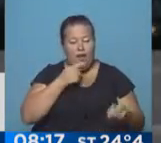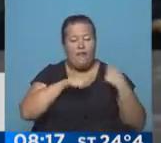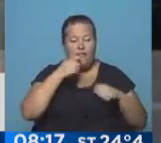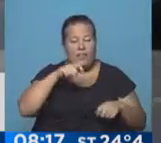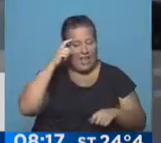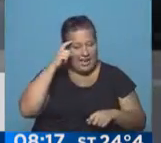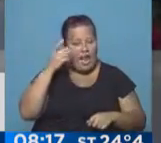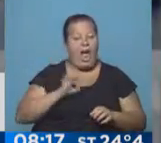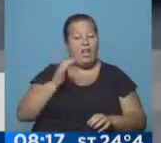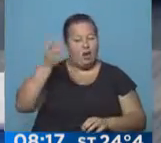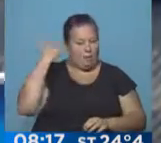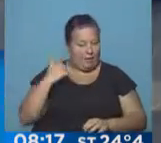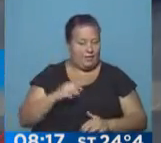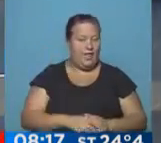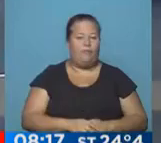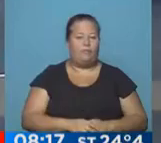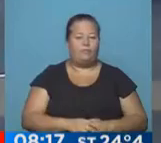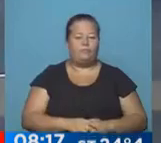en enero del año pasado